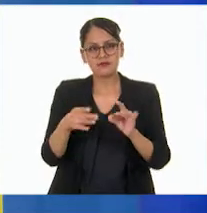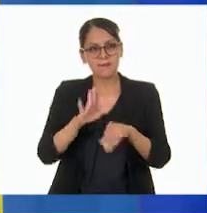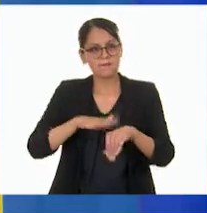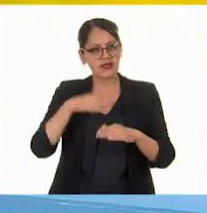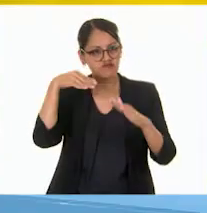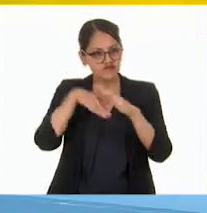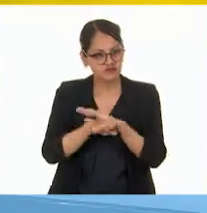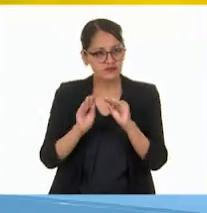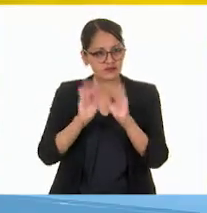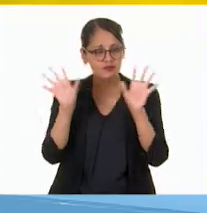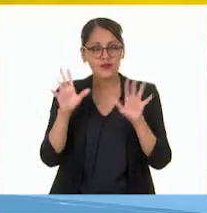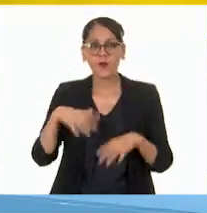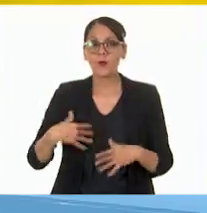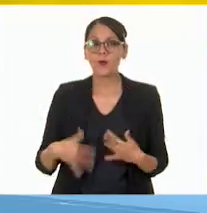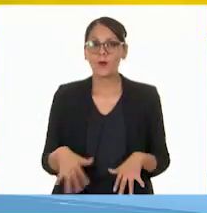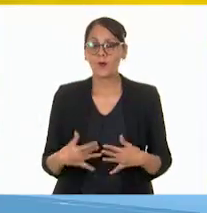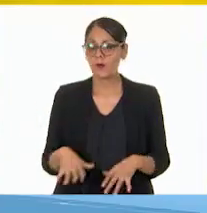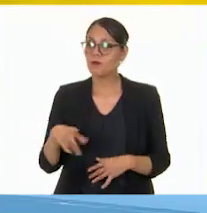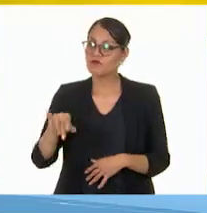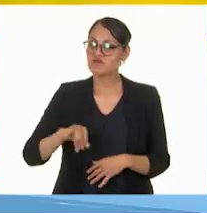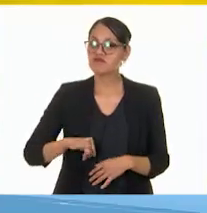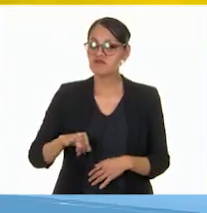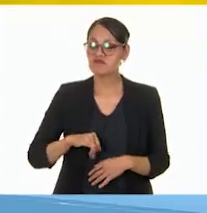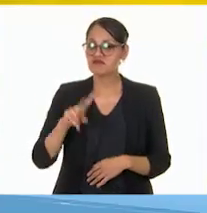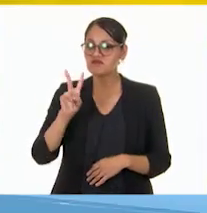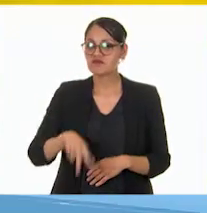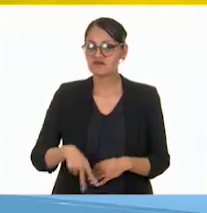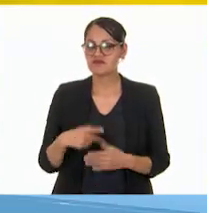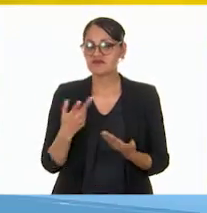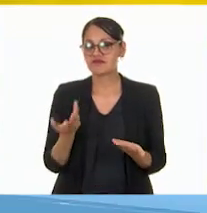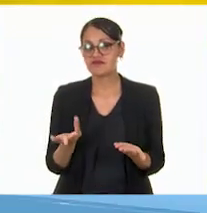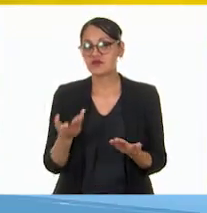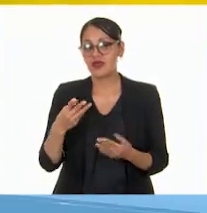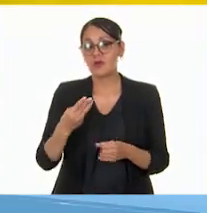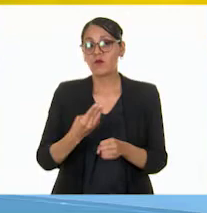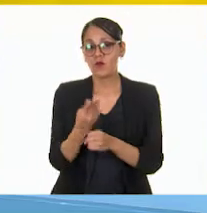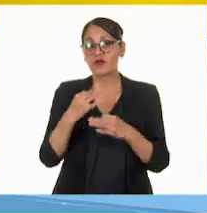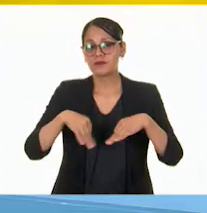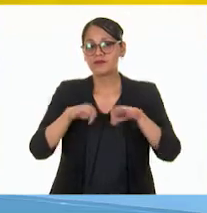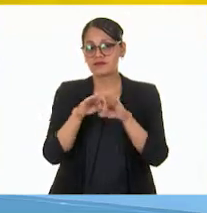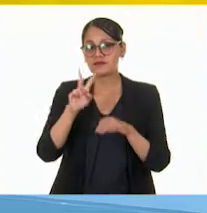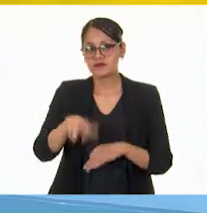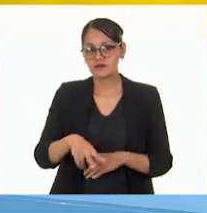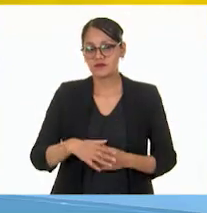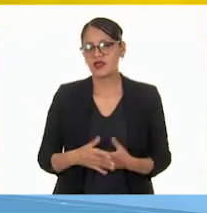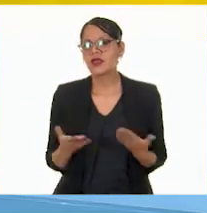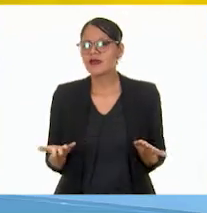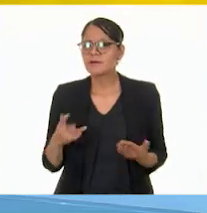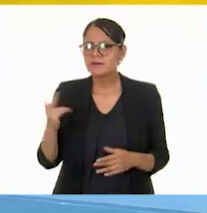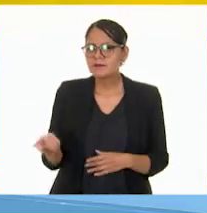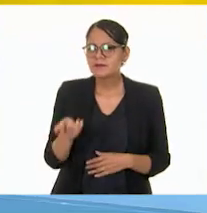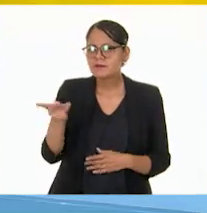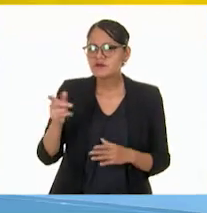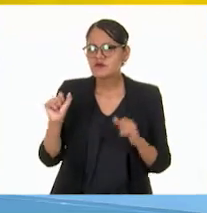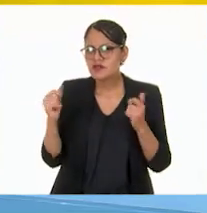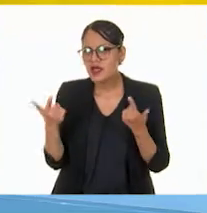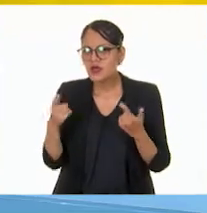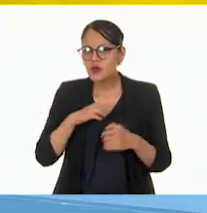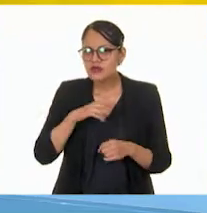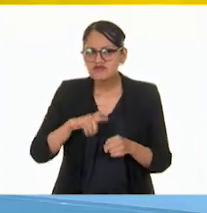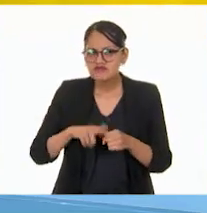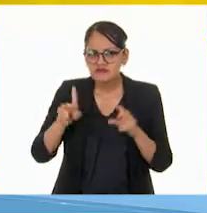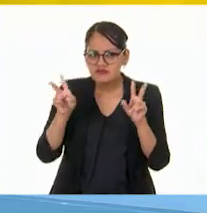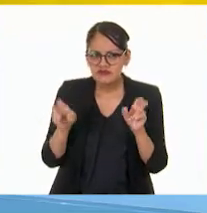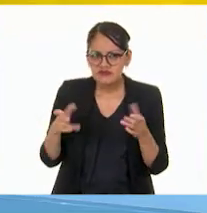descubriendo. ¡Oh! Suena que sí va a ser un tema muy interesante y muy importante. ¿Y tiene algo